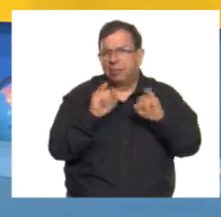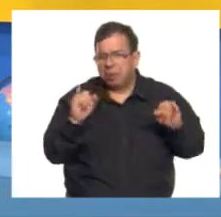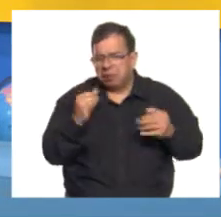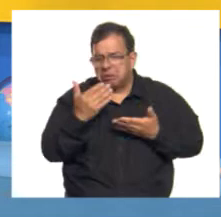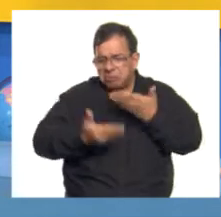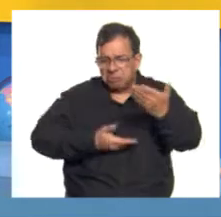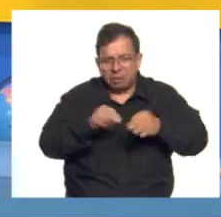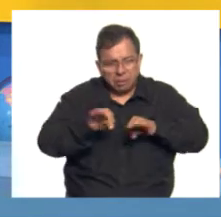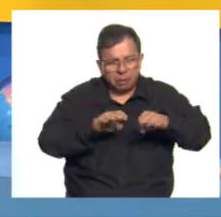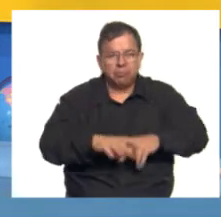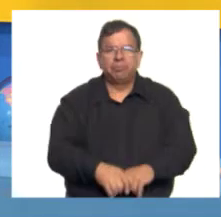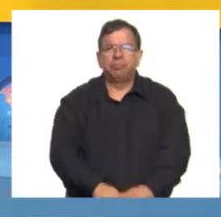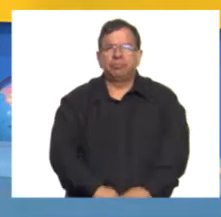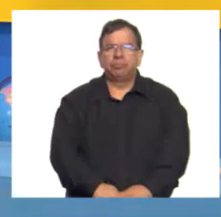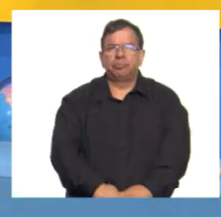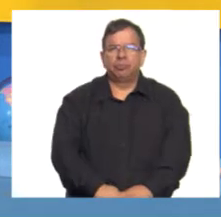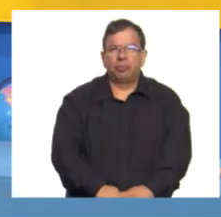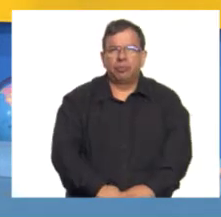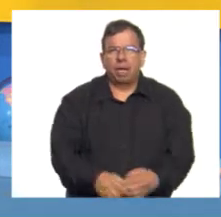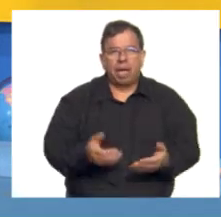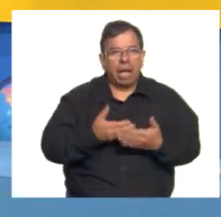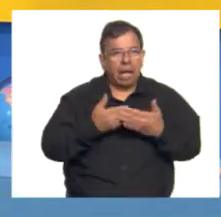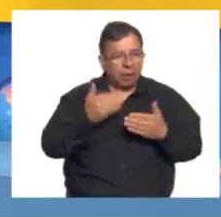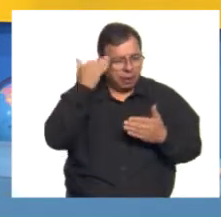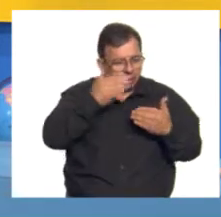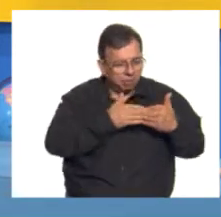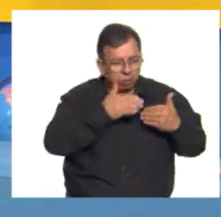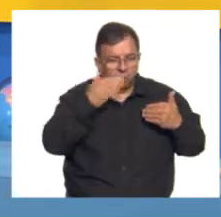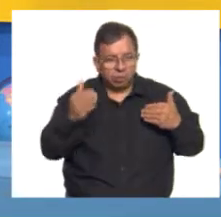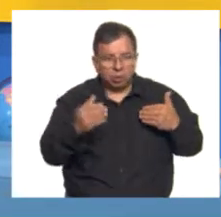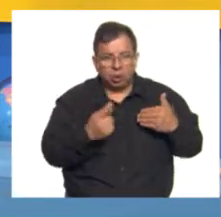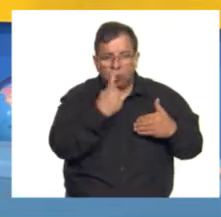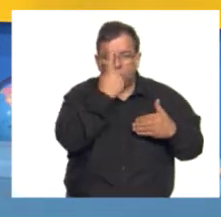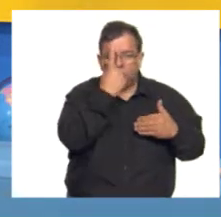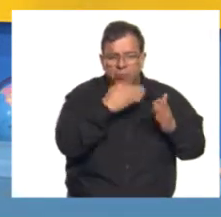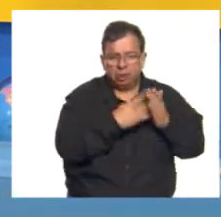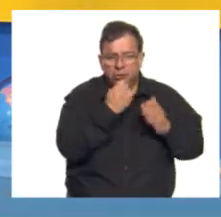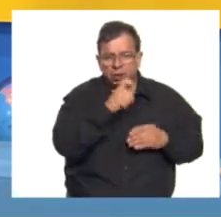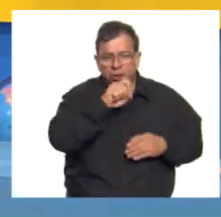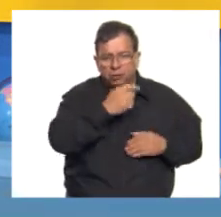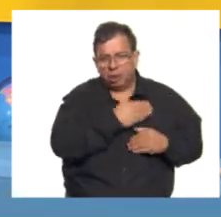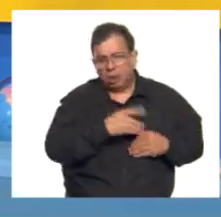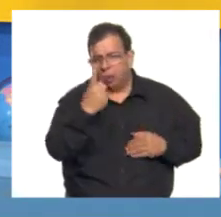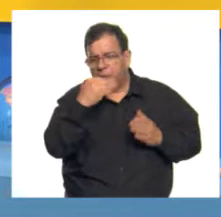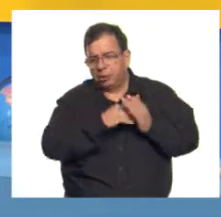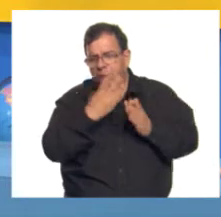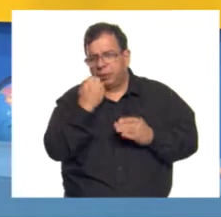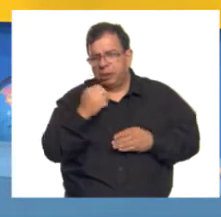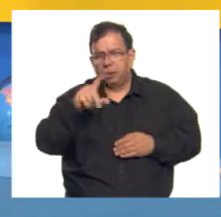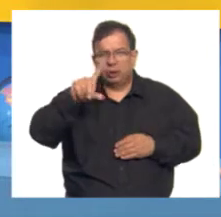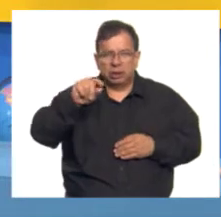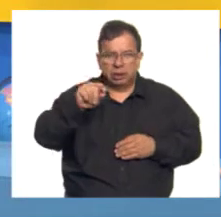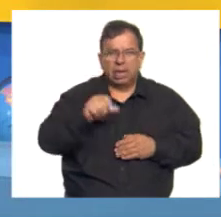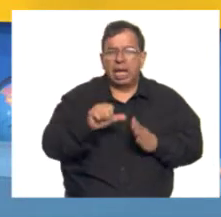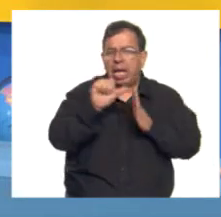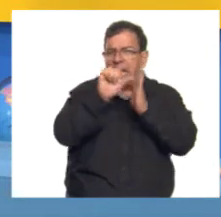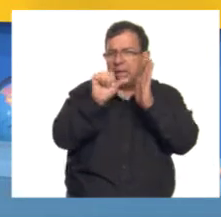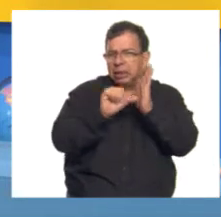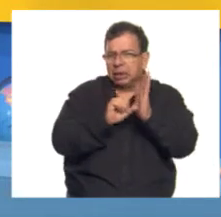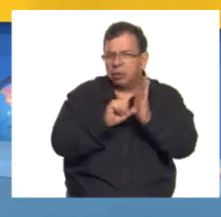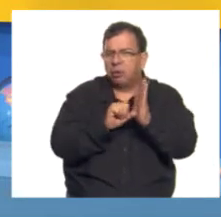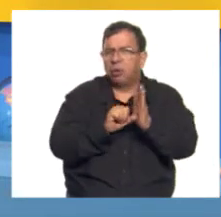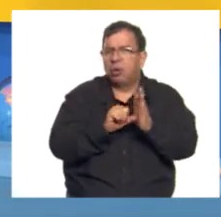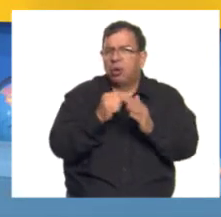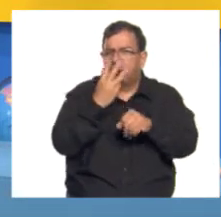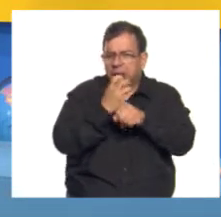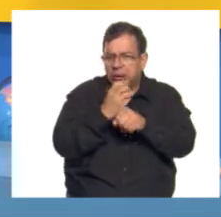productivos. Durante el periodo que nos ocupa el día de hoy, de 1920 a 1970, el artículo 3 se reformó 2